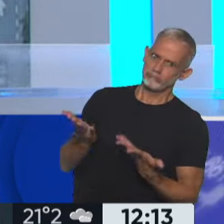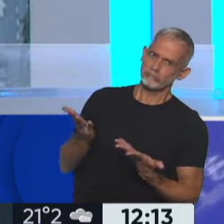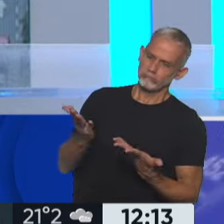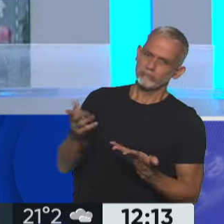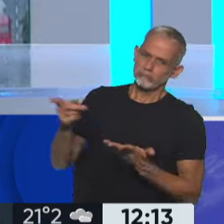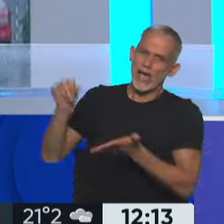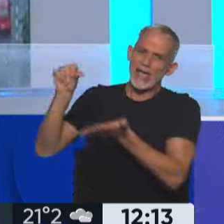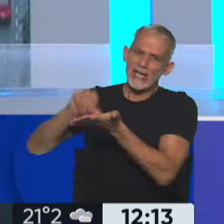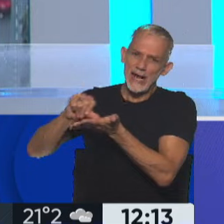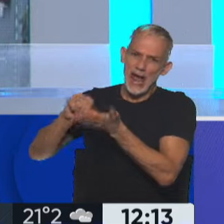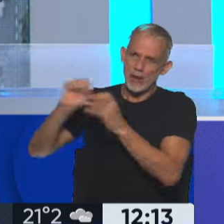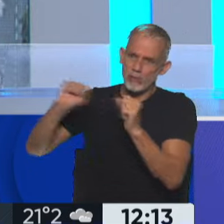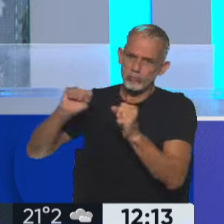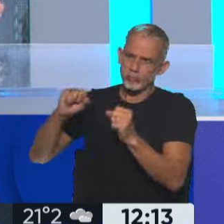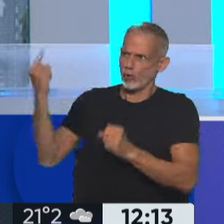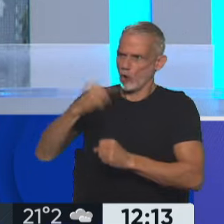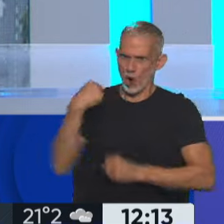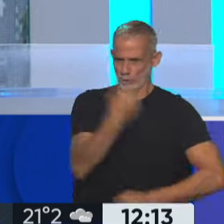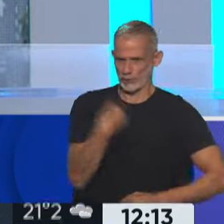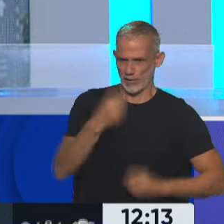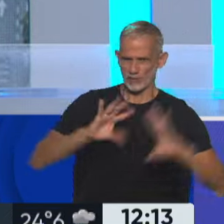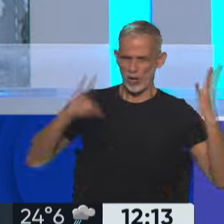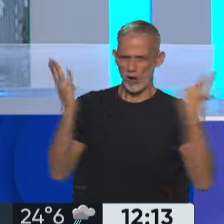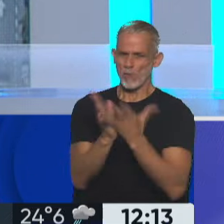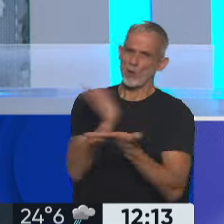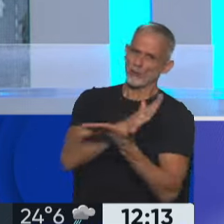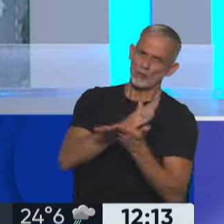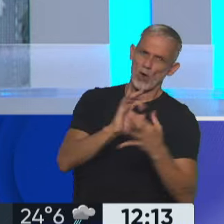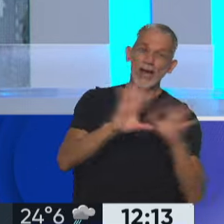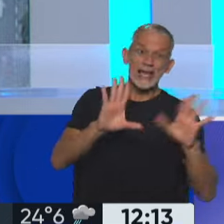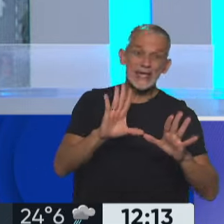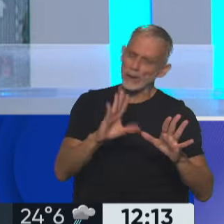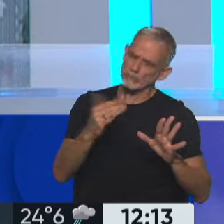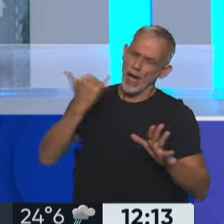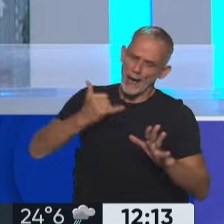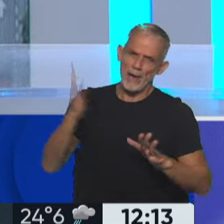esta eh escalada Porque ya se venía dando